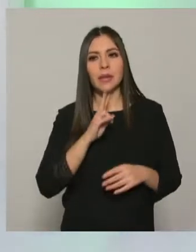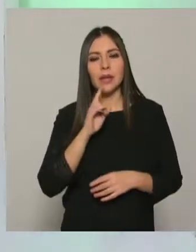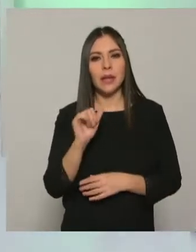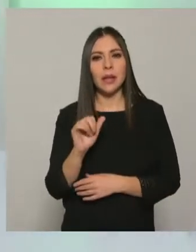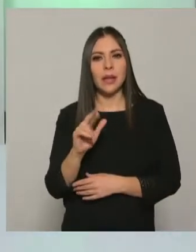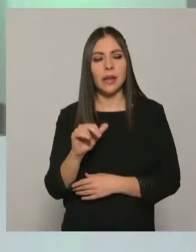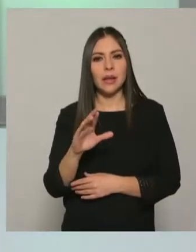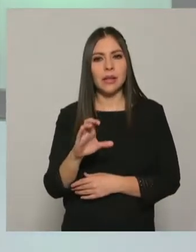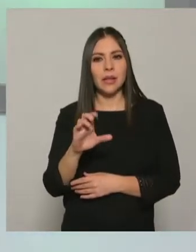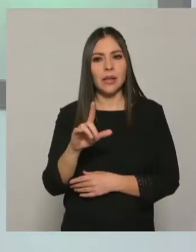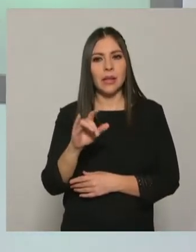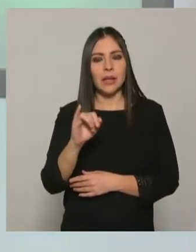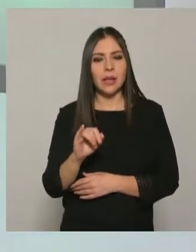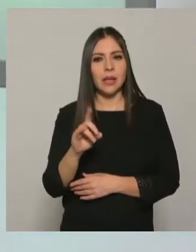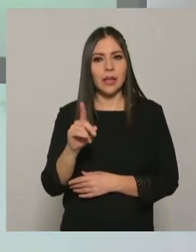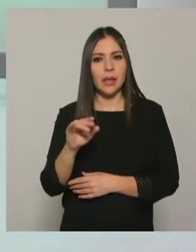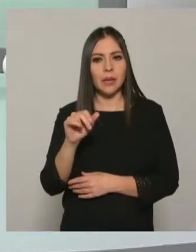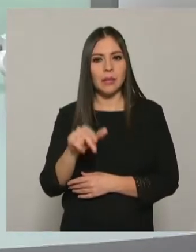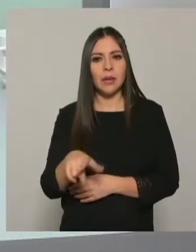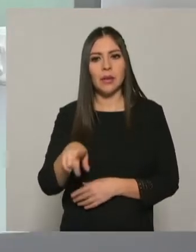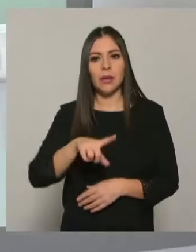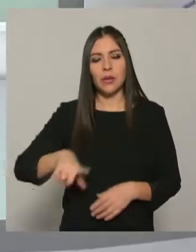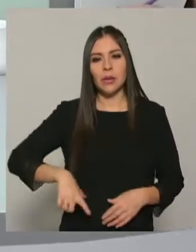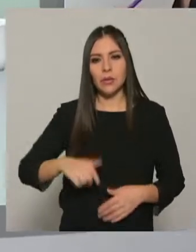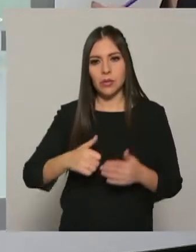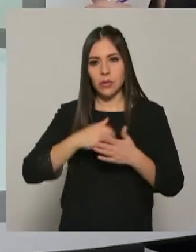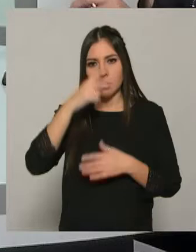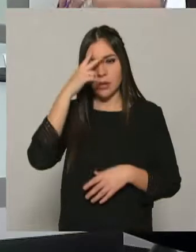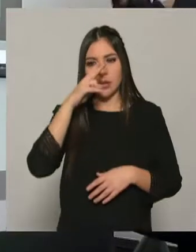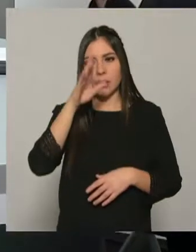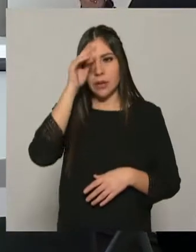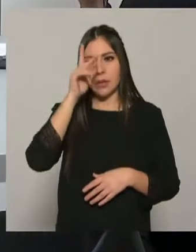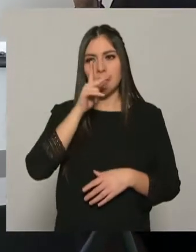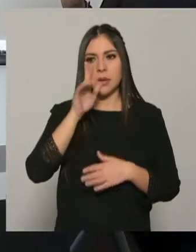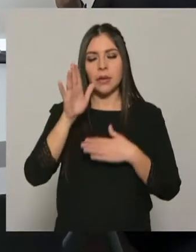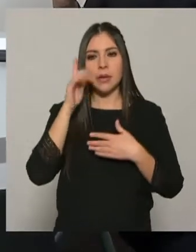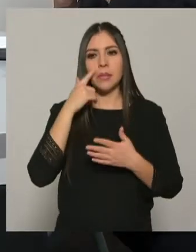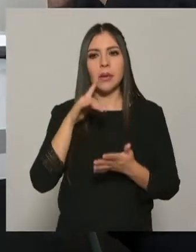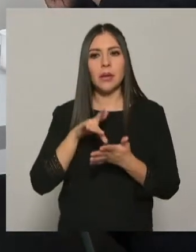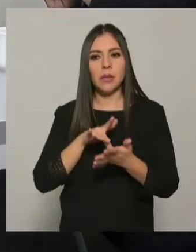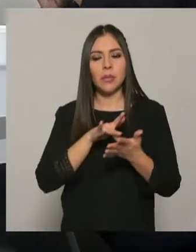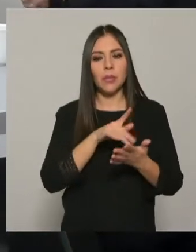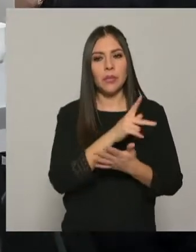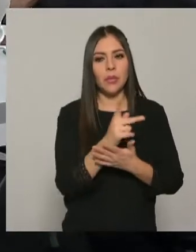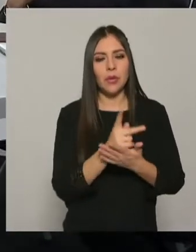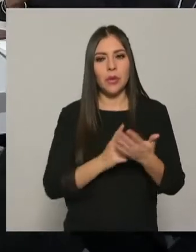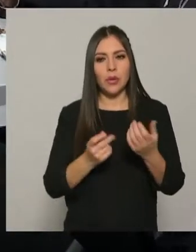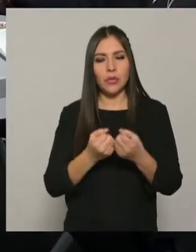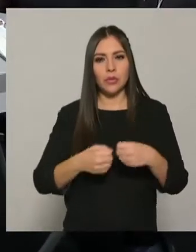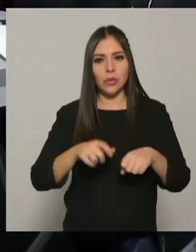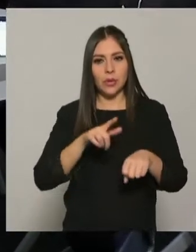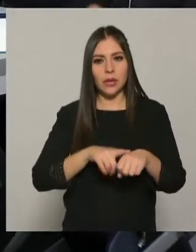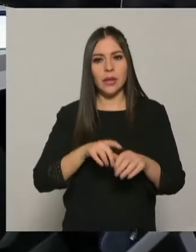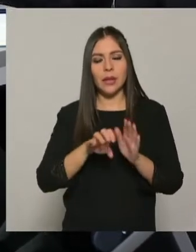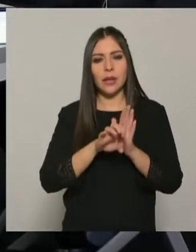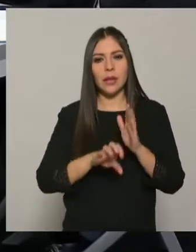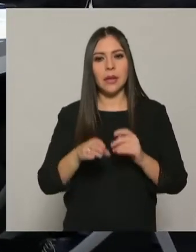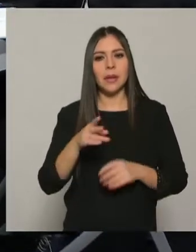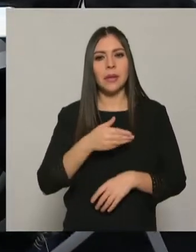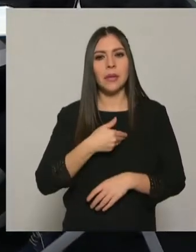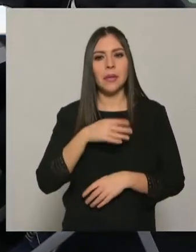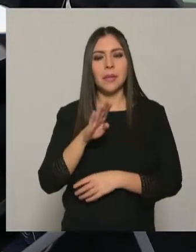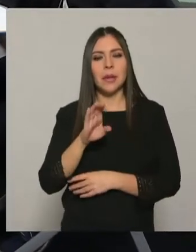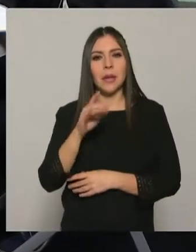el gobierno de la Ciudad de México está comprometido con la infancia y está dando a conocer diversos programas sociales, como usted ya escuchó. El tema de Mi Beca para Empezar es